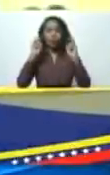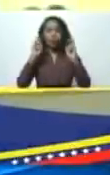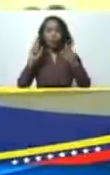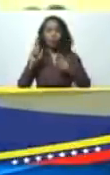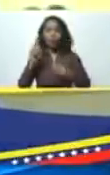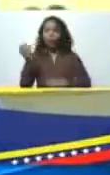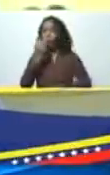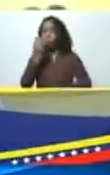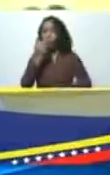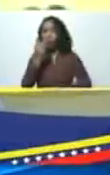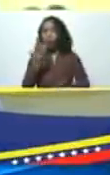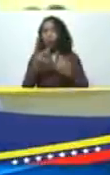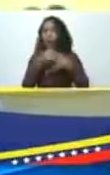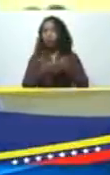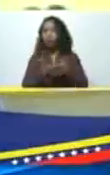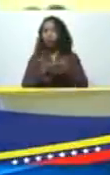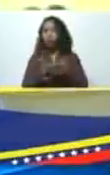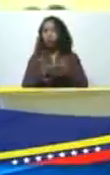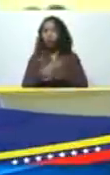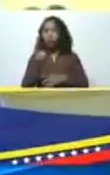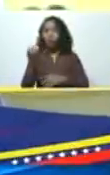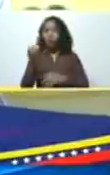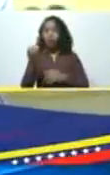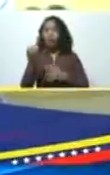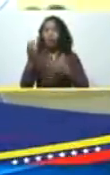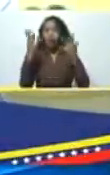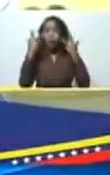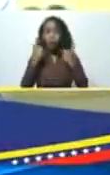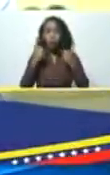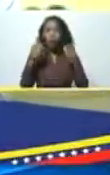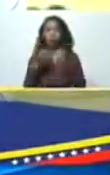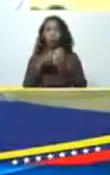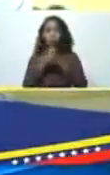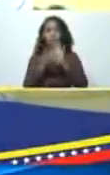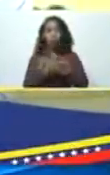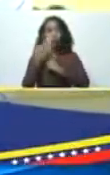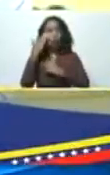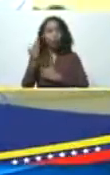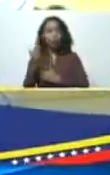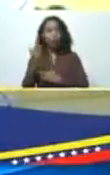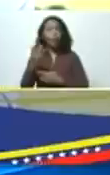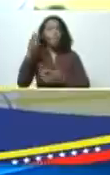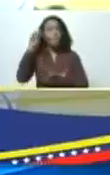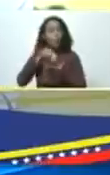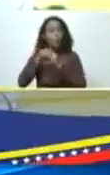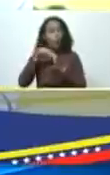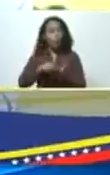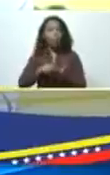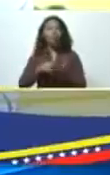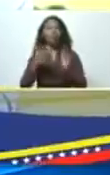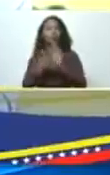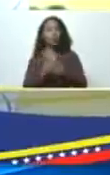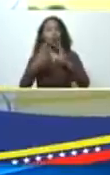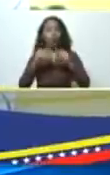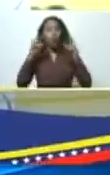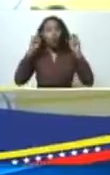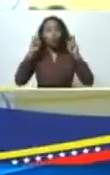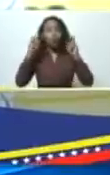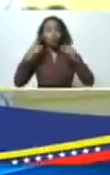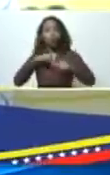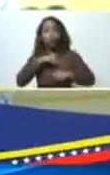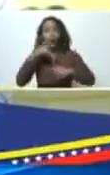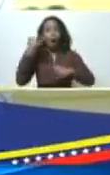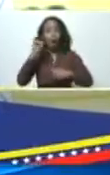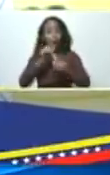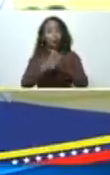incluya al sector caprino vino en su propuesta gastronómica. Como usted sabe, Miranda, sobre todo la Miranda metropolitana en la que estamos, tiene una